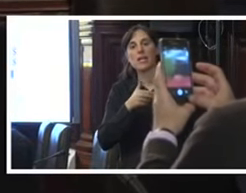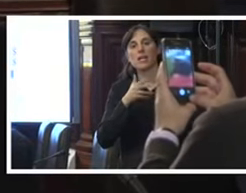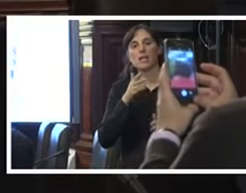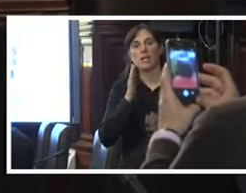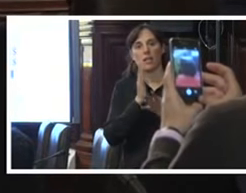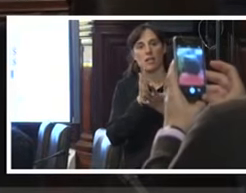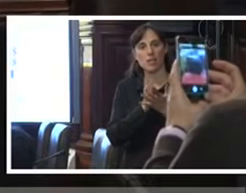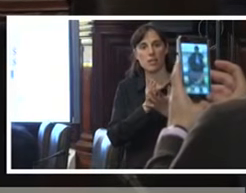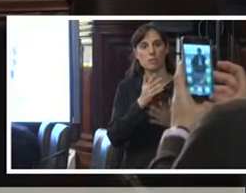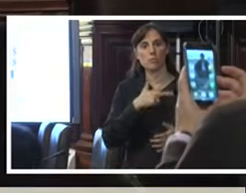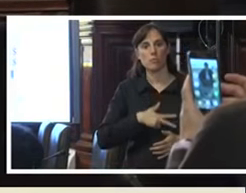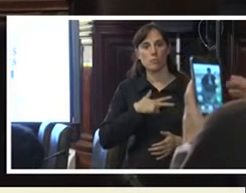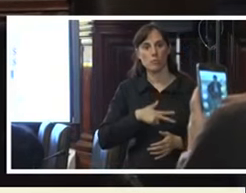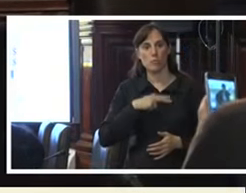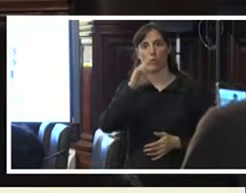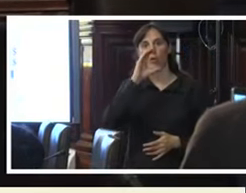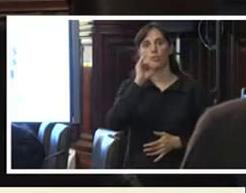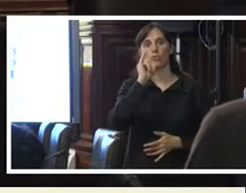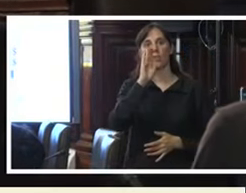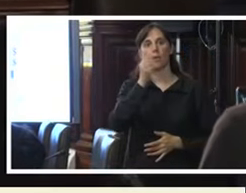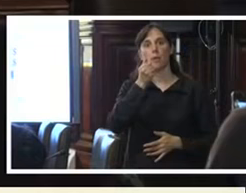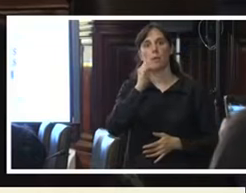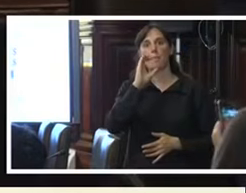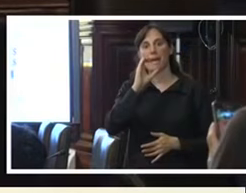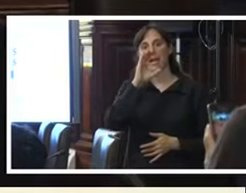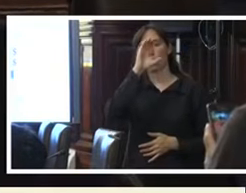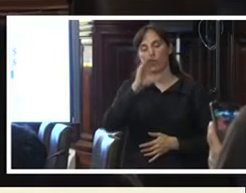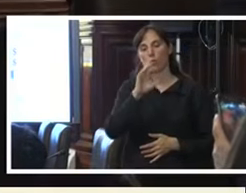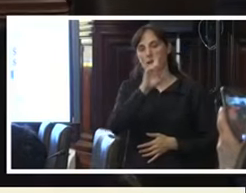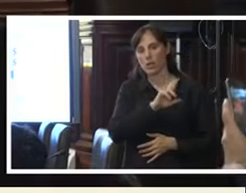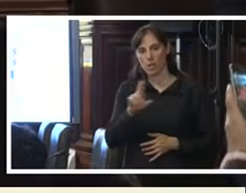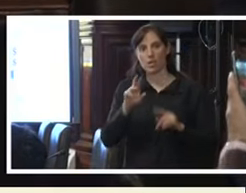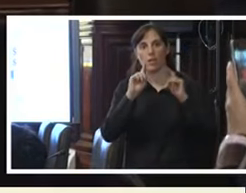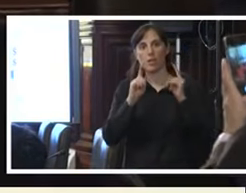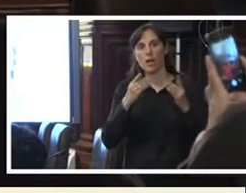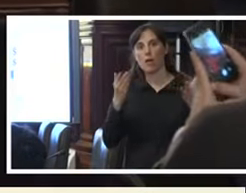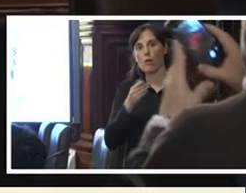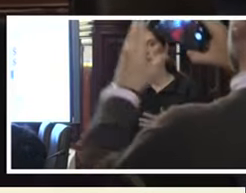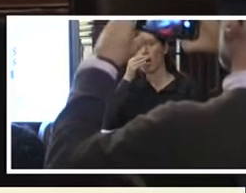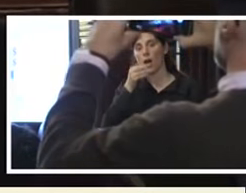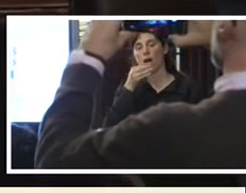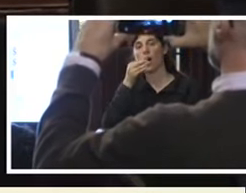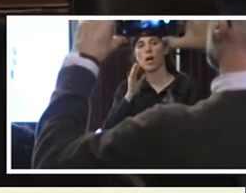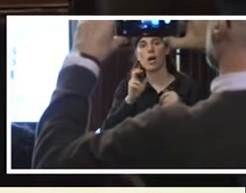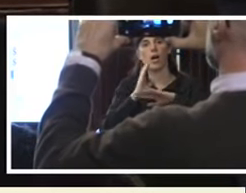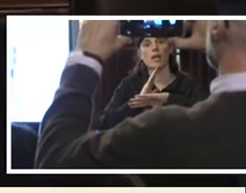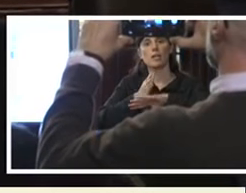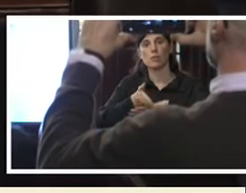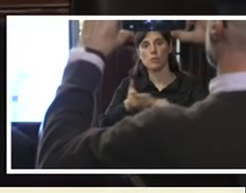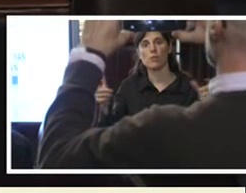cipac organización no gubernamental de costa rica y me corresponde brindar yo en las palabras de introducción a esta audiencia